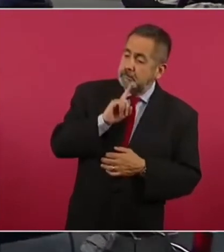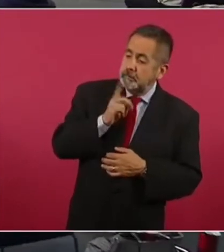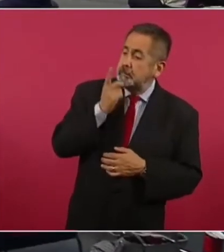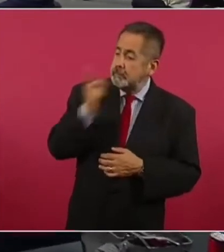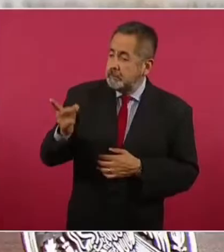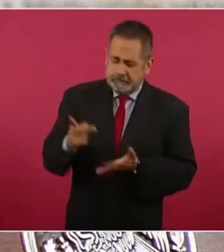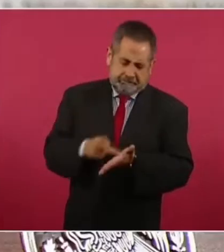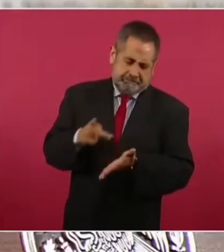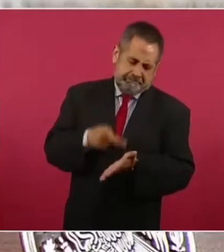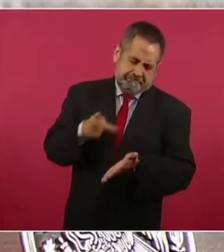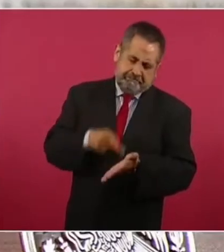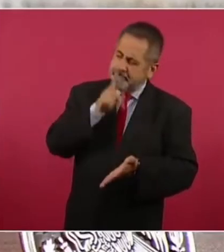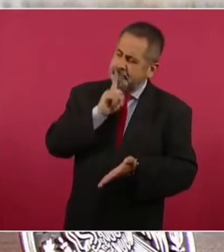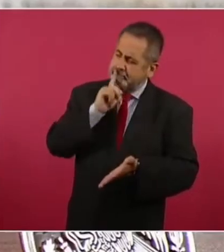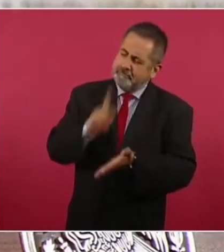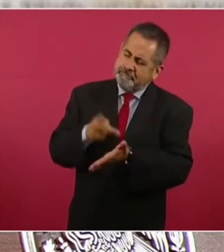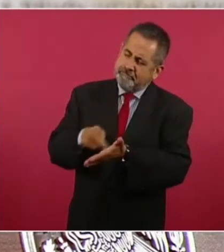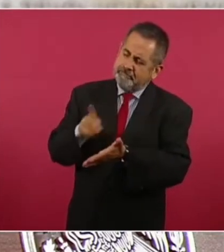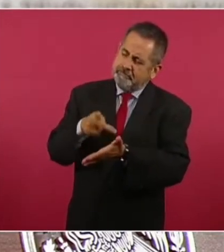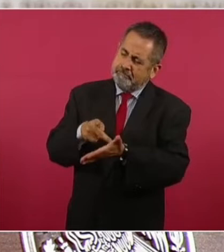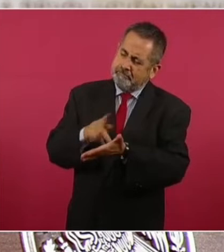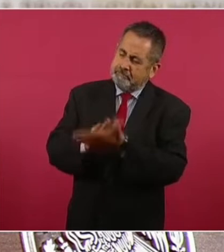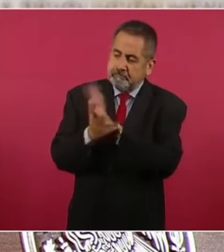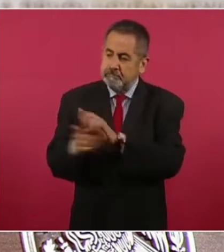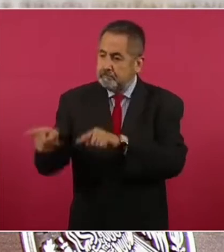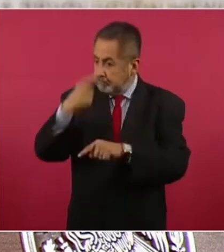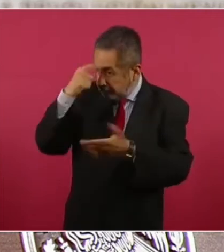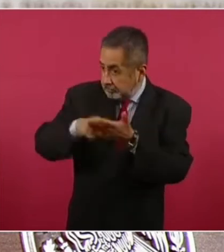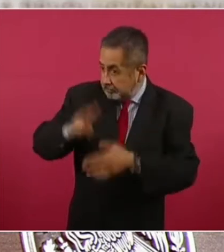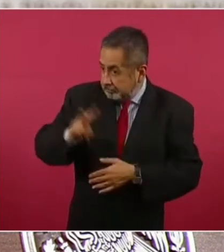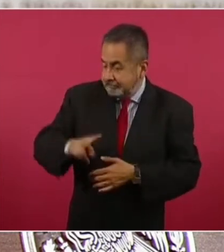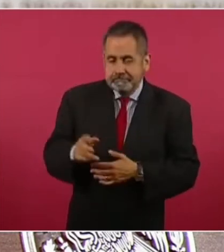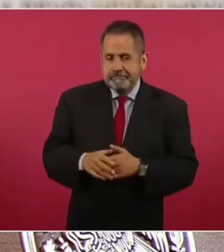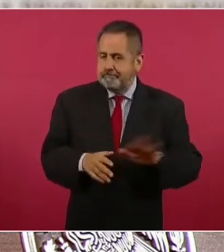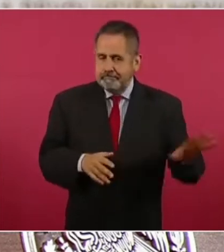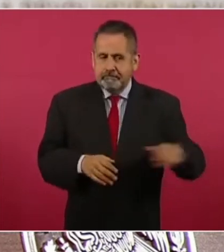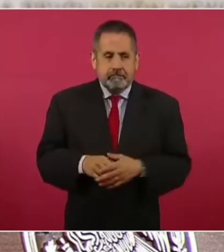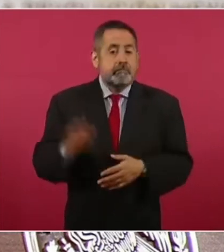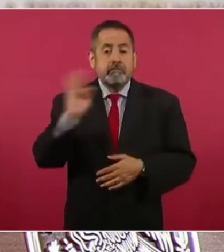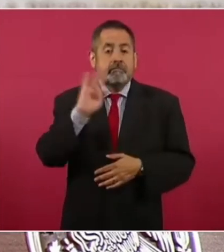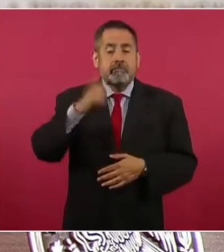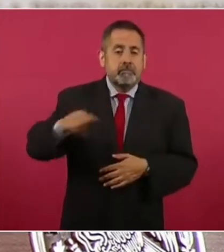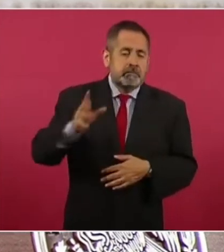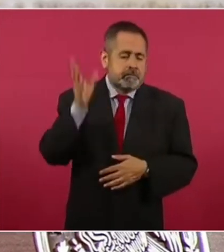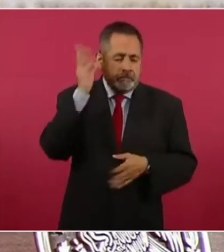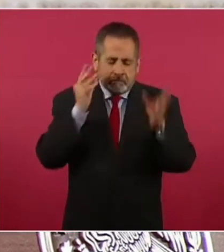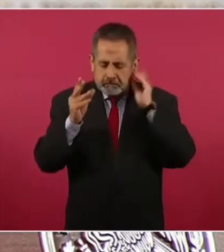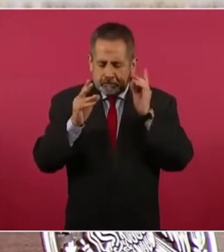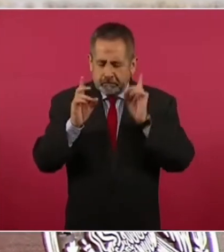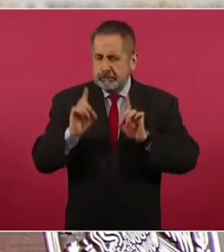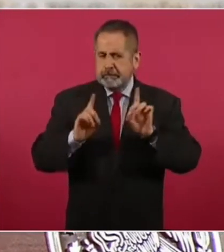veces puede convertirse en verdad. Entonces nos pueden hacer dudar.